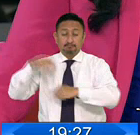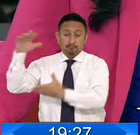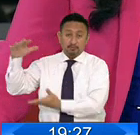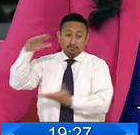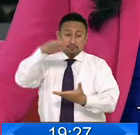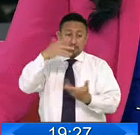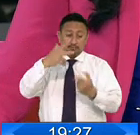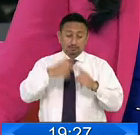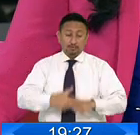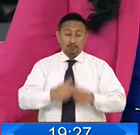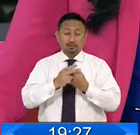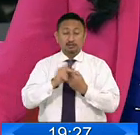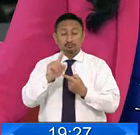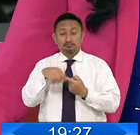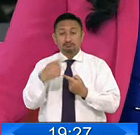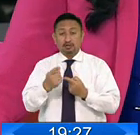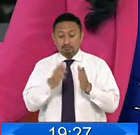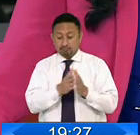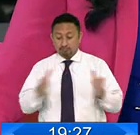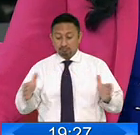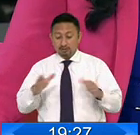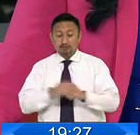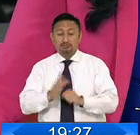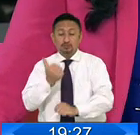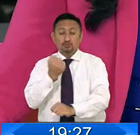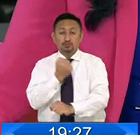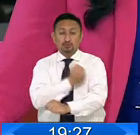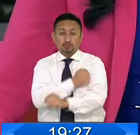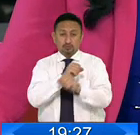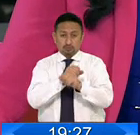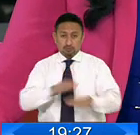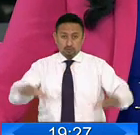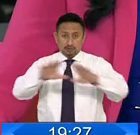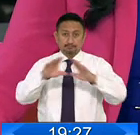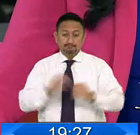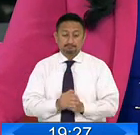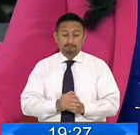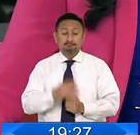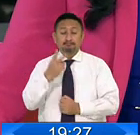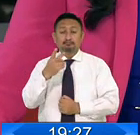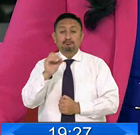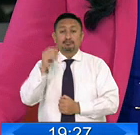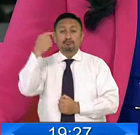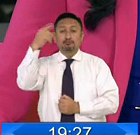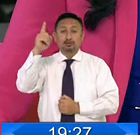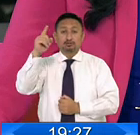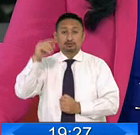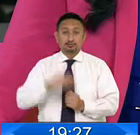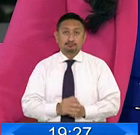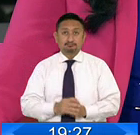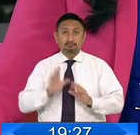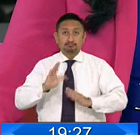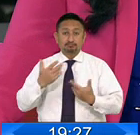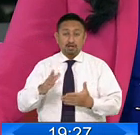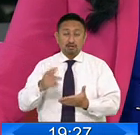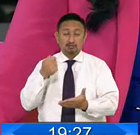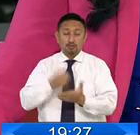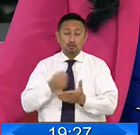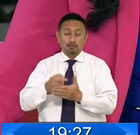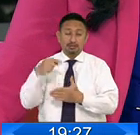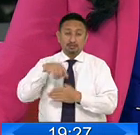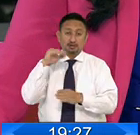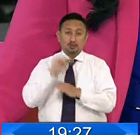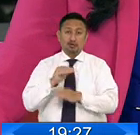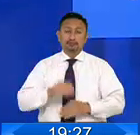se dará inicio a la fase masiva de inmunización. En total, 20 millones de dosis están comprometidas para el